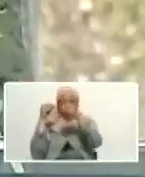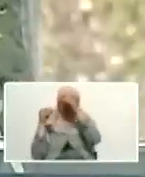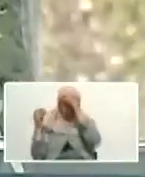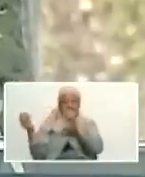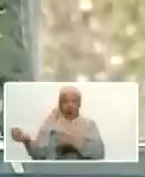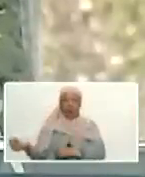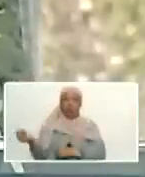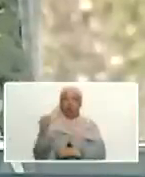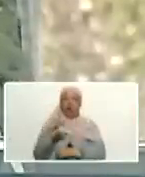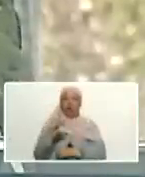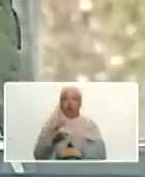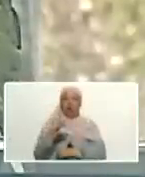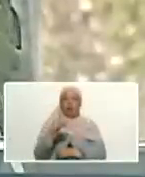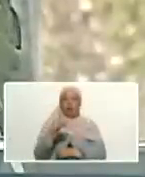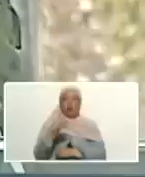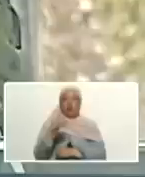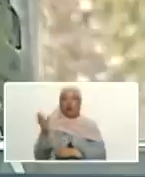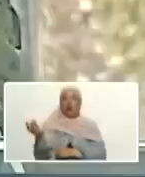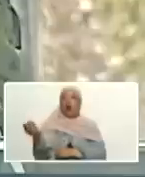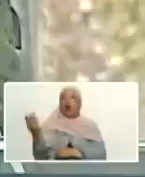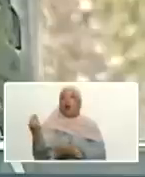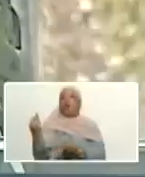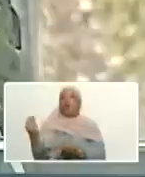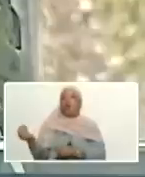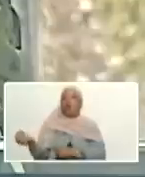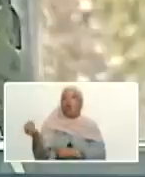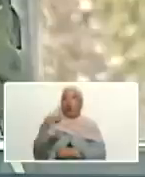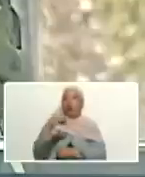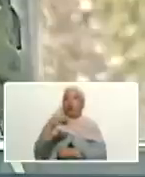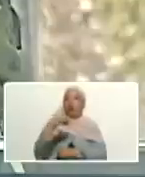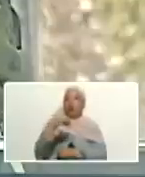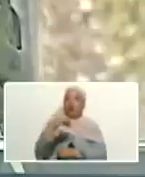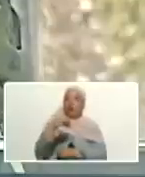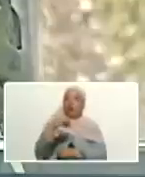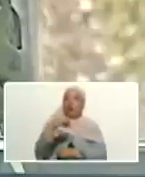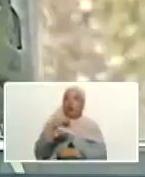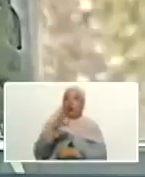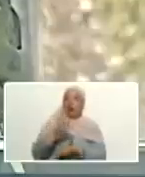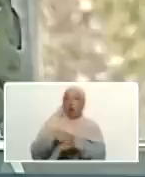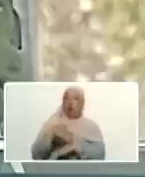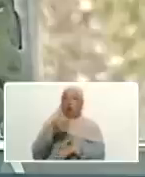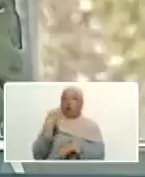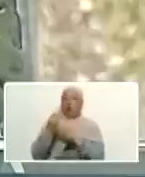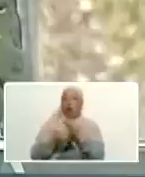más, mucho más, con lo que tenemos,